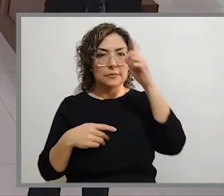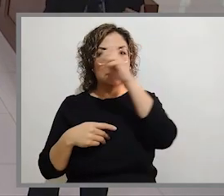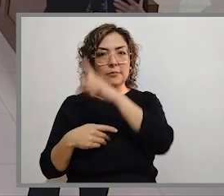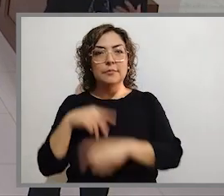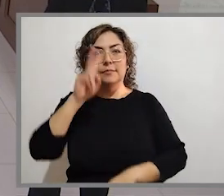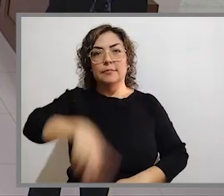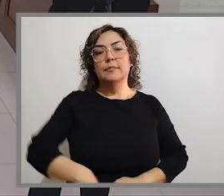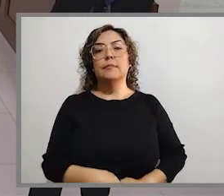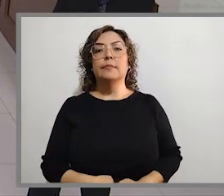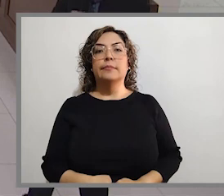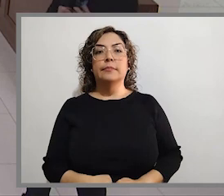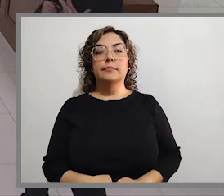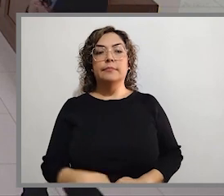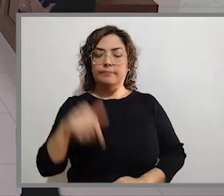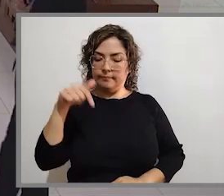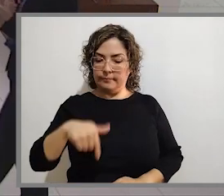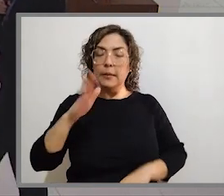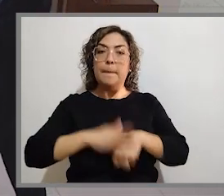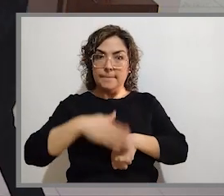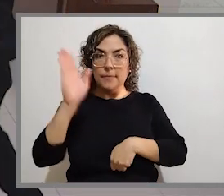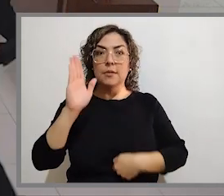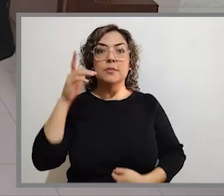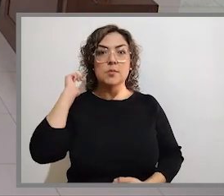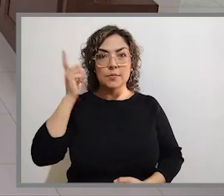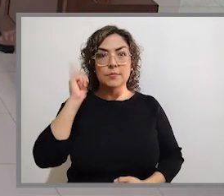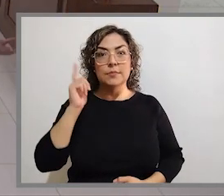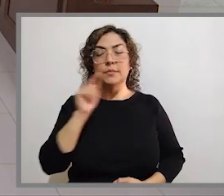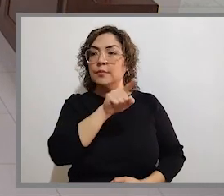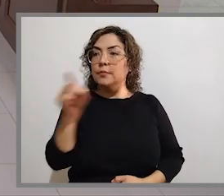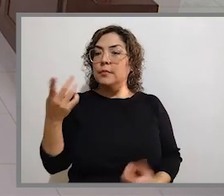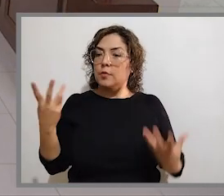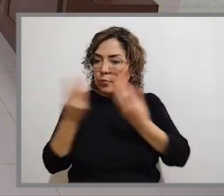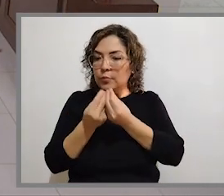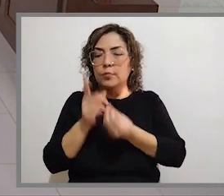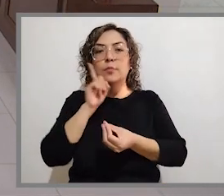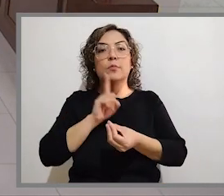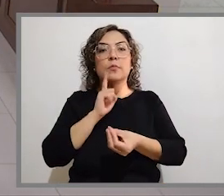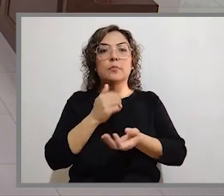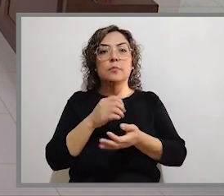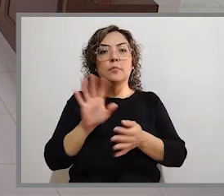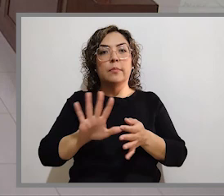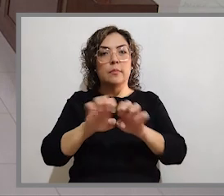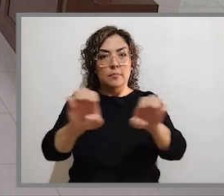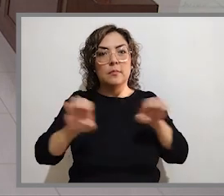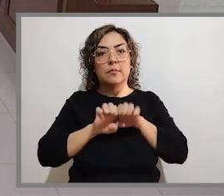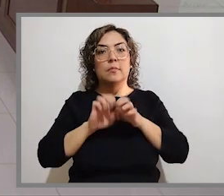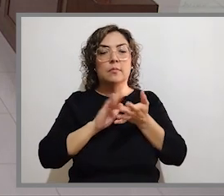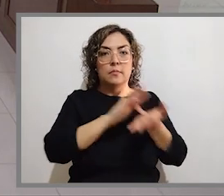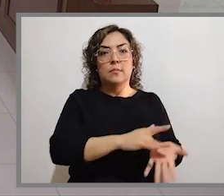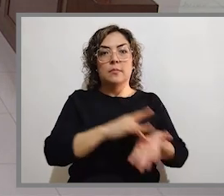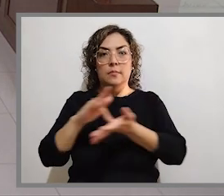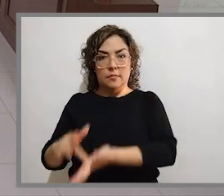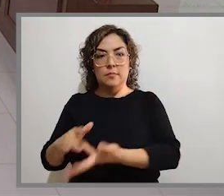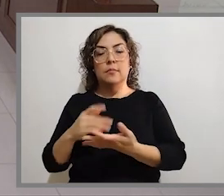Entonces, mientras más puedan sentir la fuerza colectiva, más podrán ustedes no solo avanzar, sino